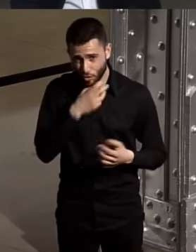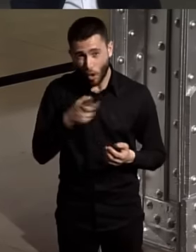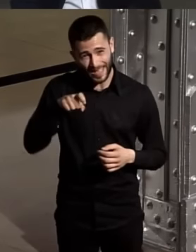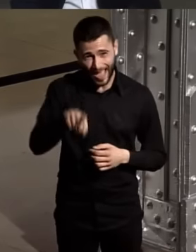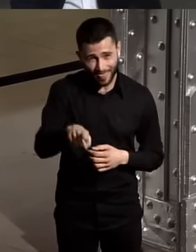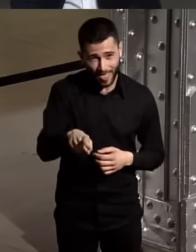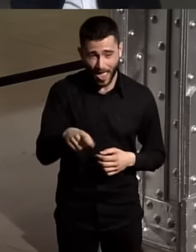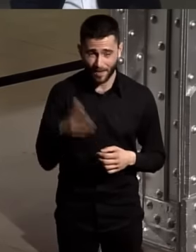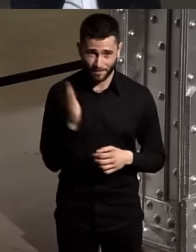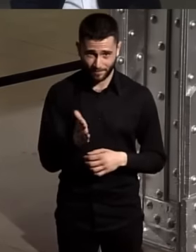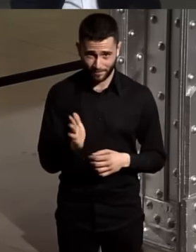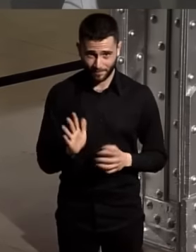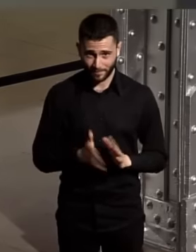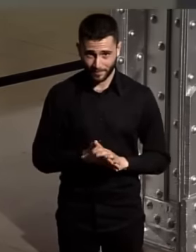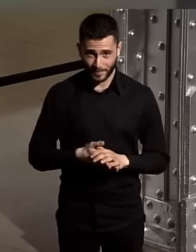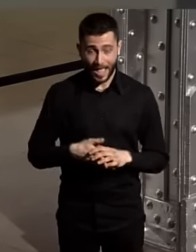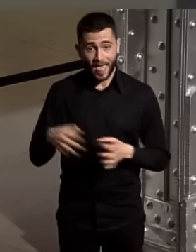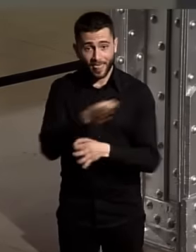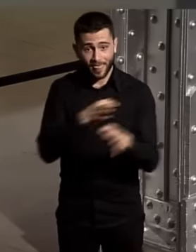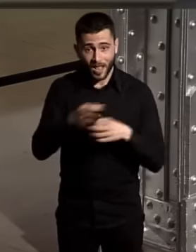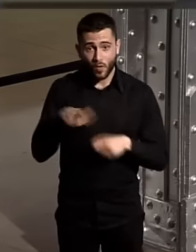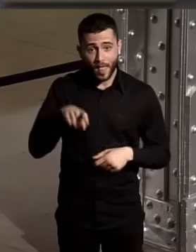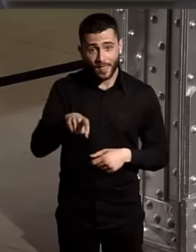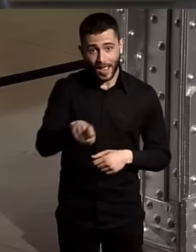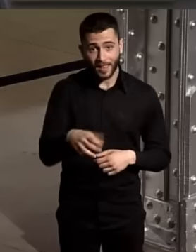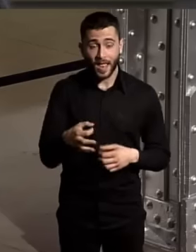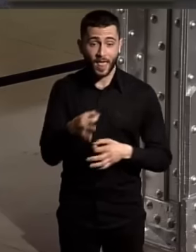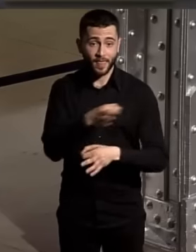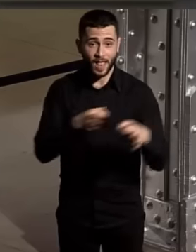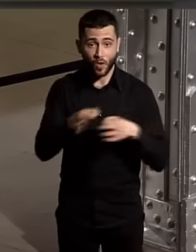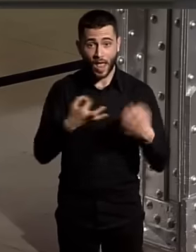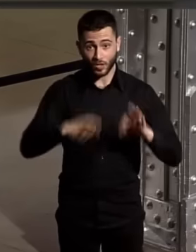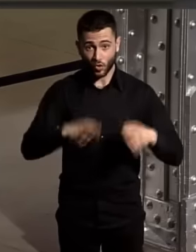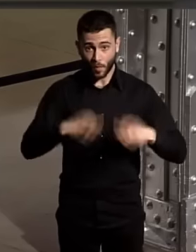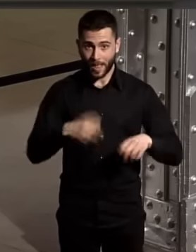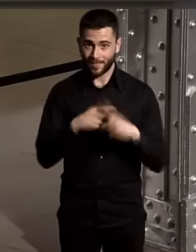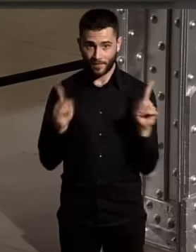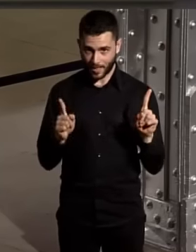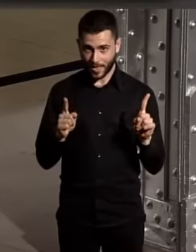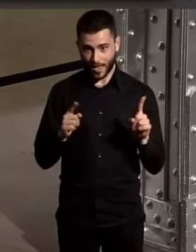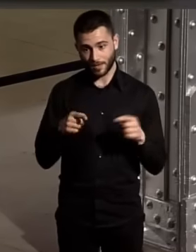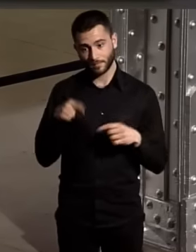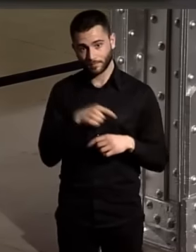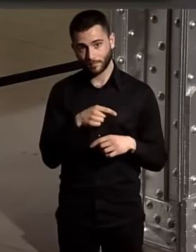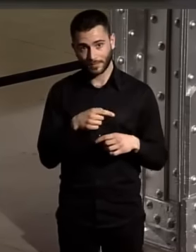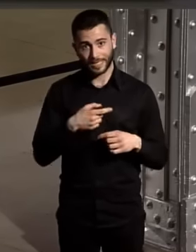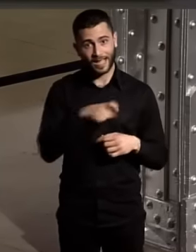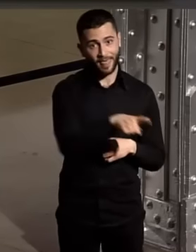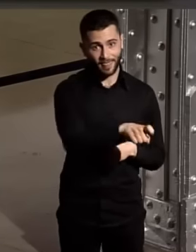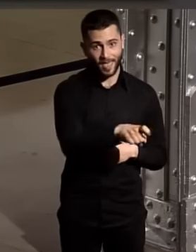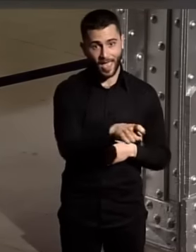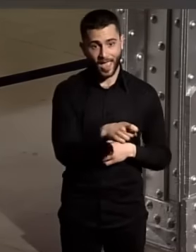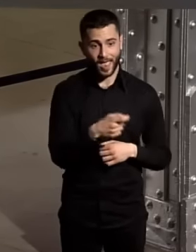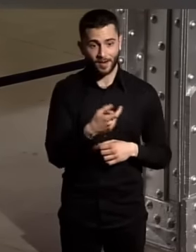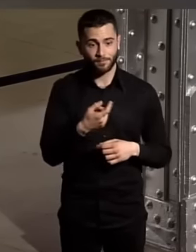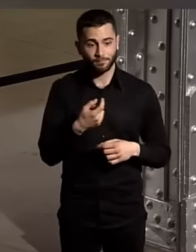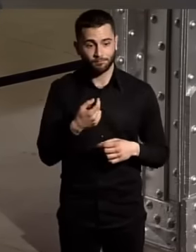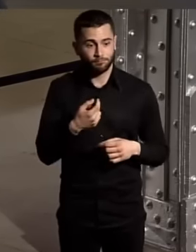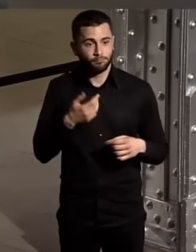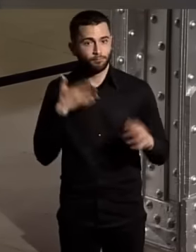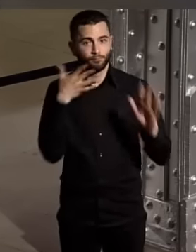cáncer sabemos que las células del cáncer la diferencia de las células normales son Inmortales las células del cáncer pueden vivir Eternamente en